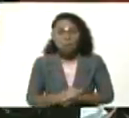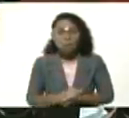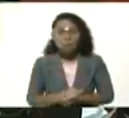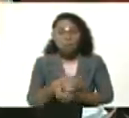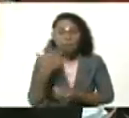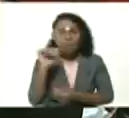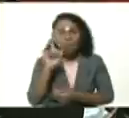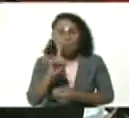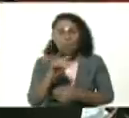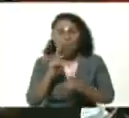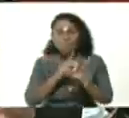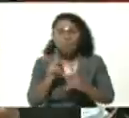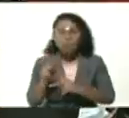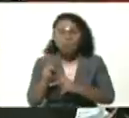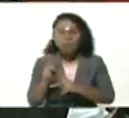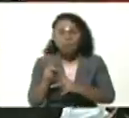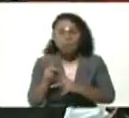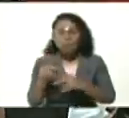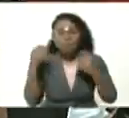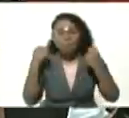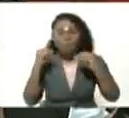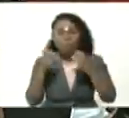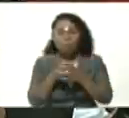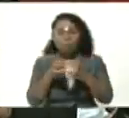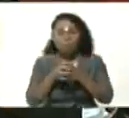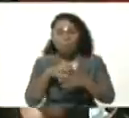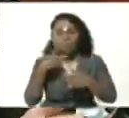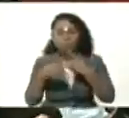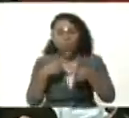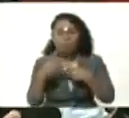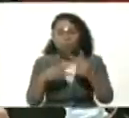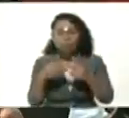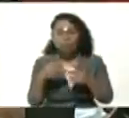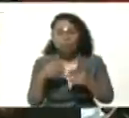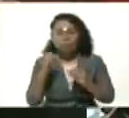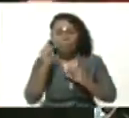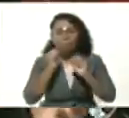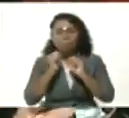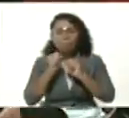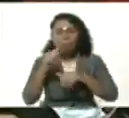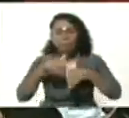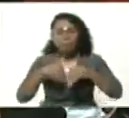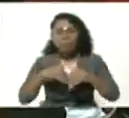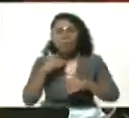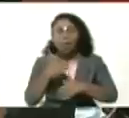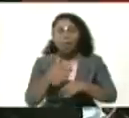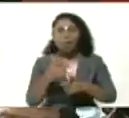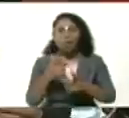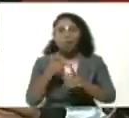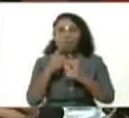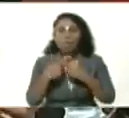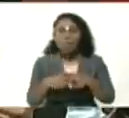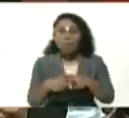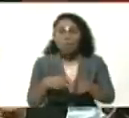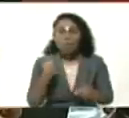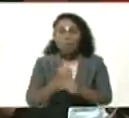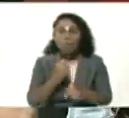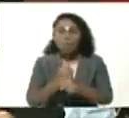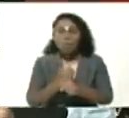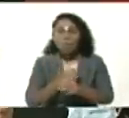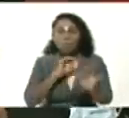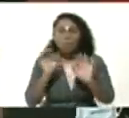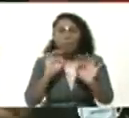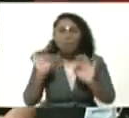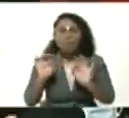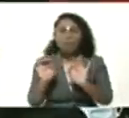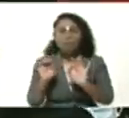¿existe algún plan para preparar a los equipos políticos, lo que llamamos la maquinaria electoral, algún tipo de taller o trabajo para prepararlos de